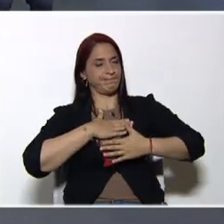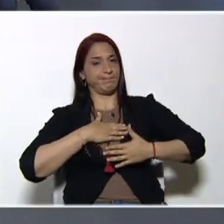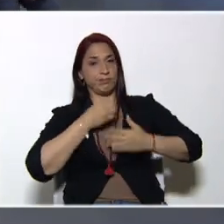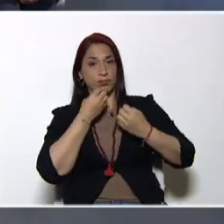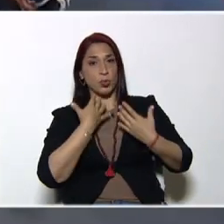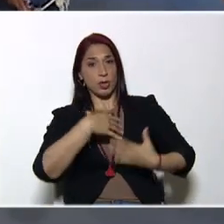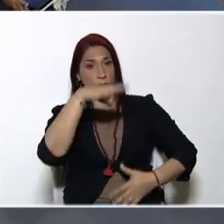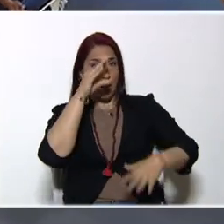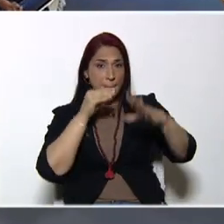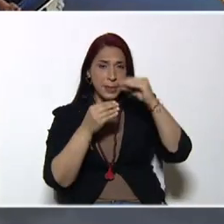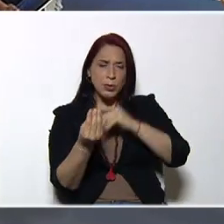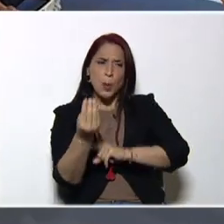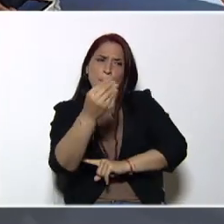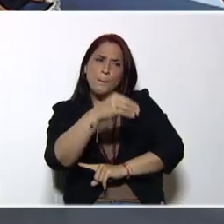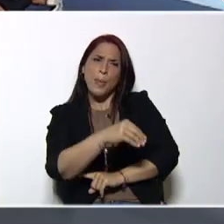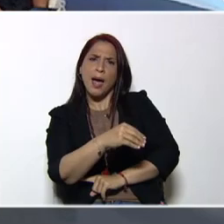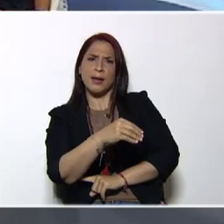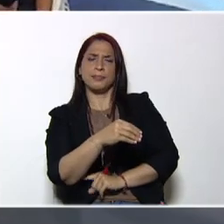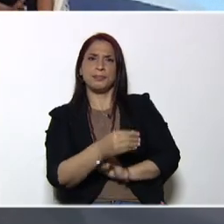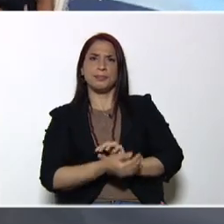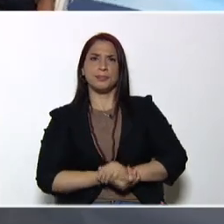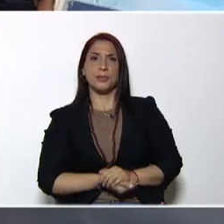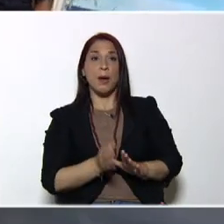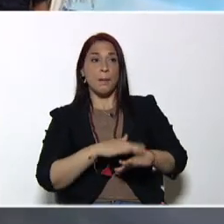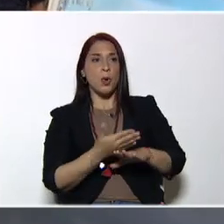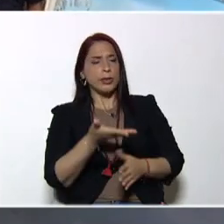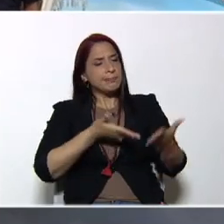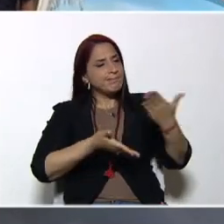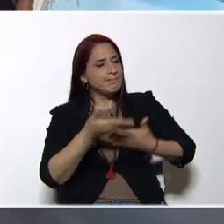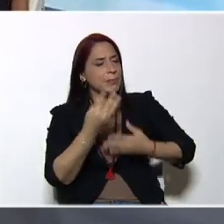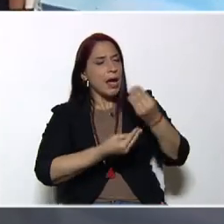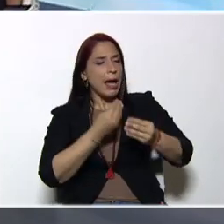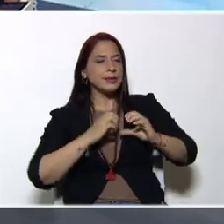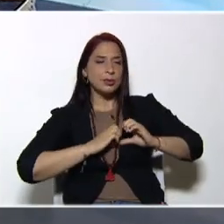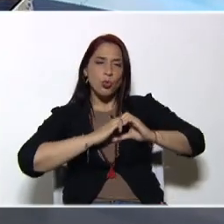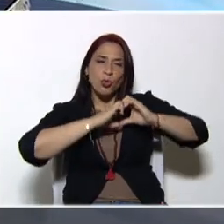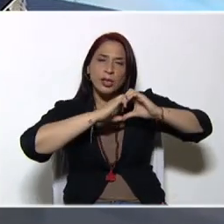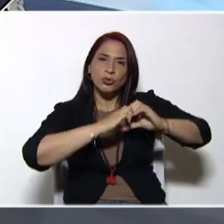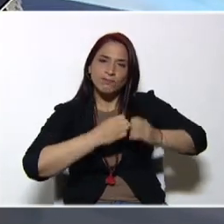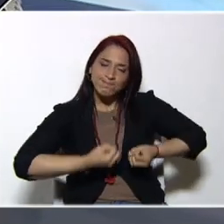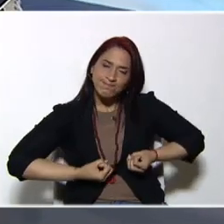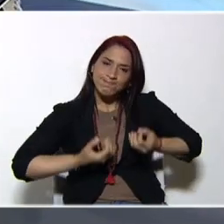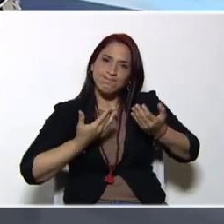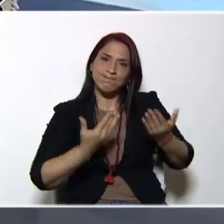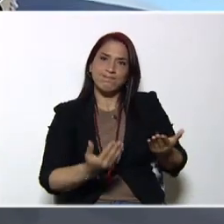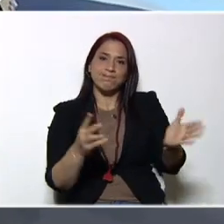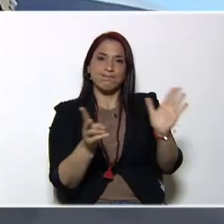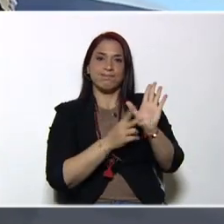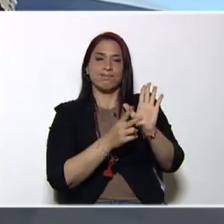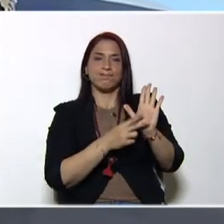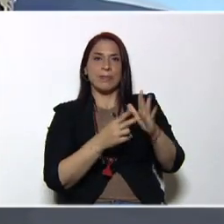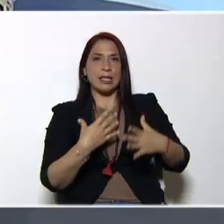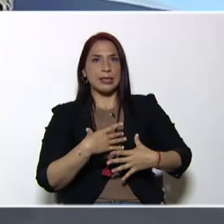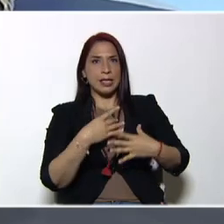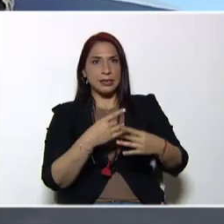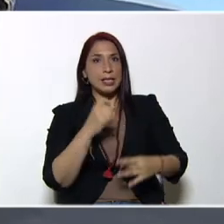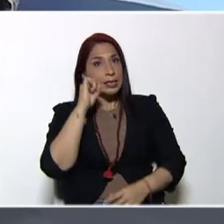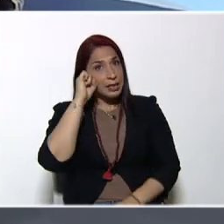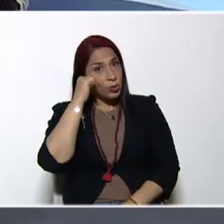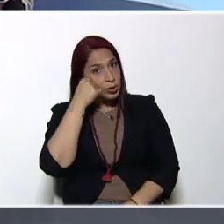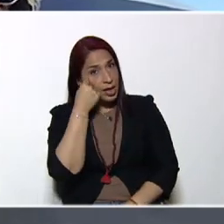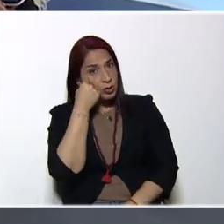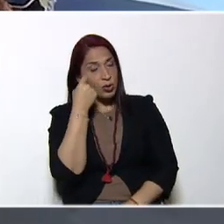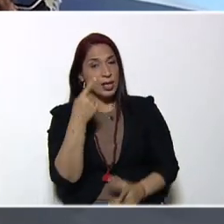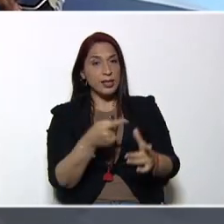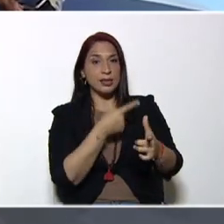yo aprendo de ellos más que ellos de mí, creo yo, porque bueno, lo hacen con corazón, se entregan y de verdad es muy interesante. Recordándole entonces